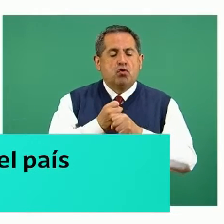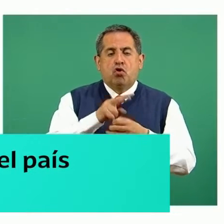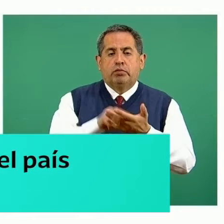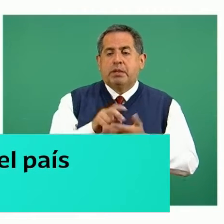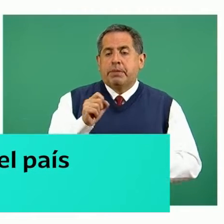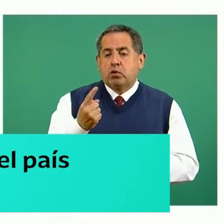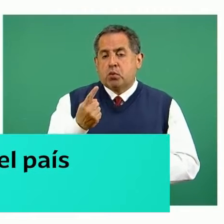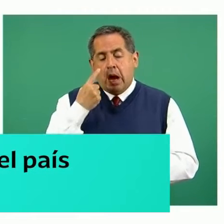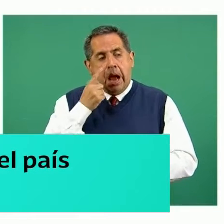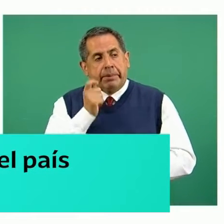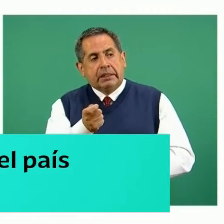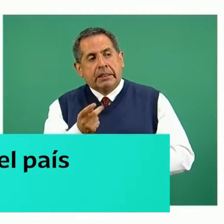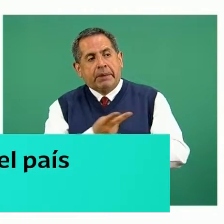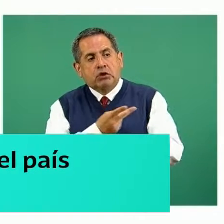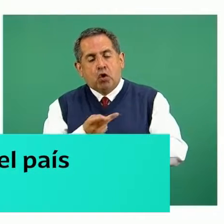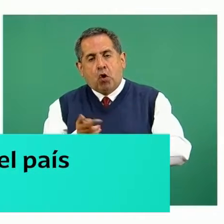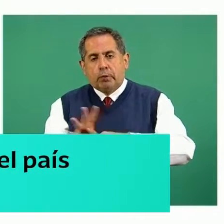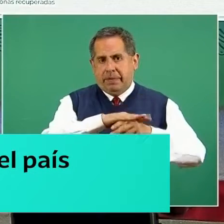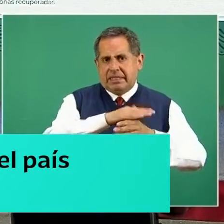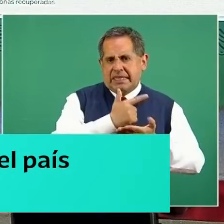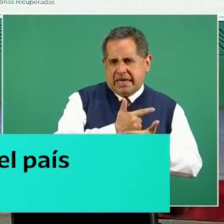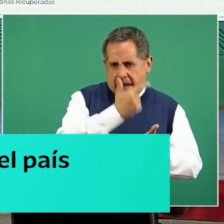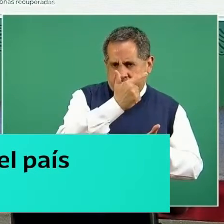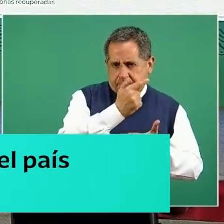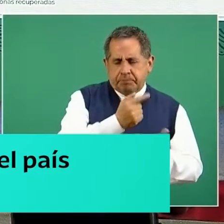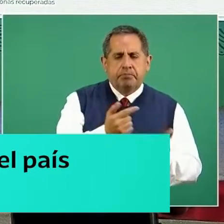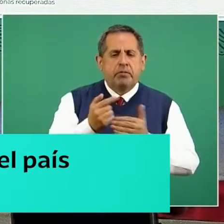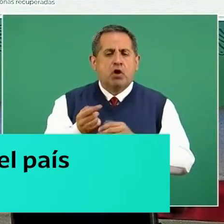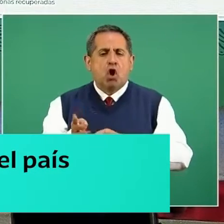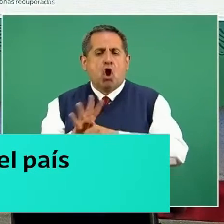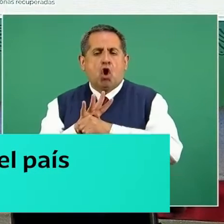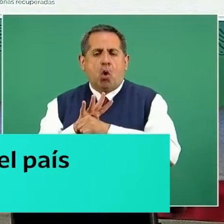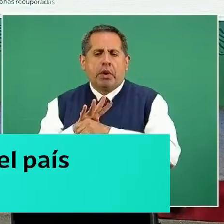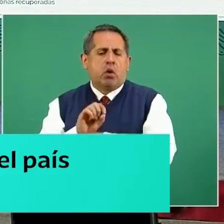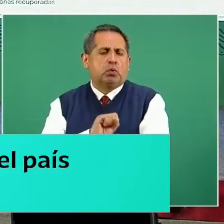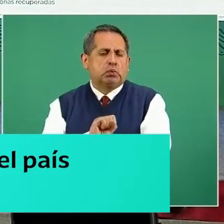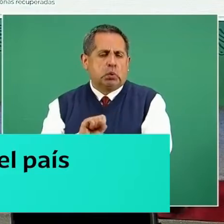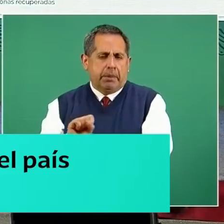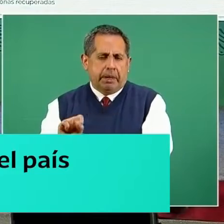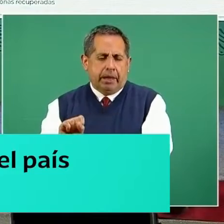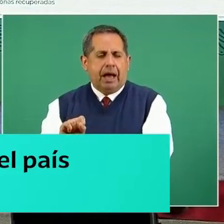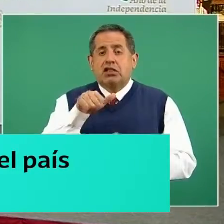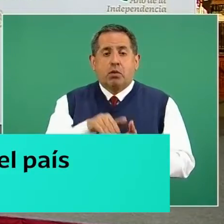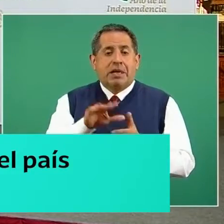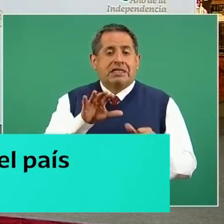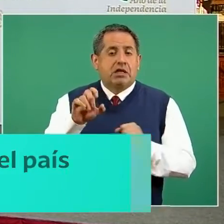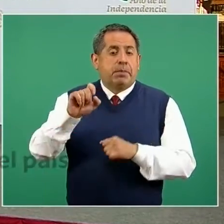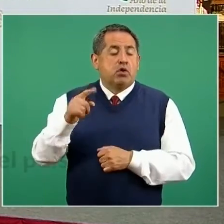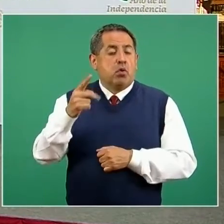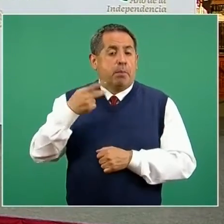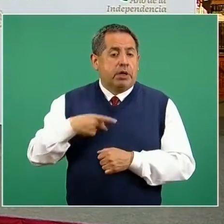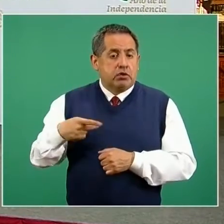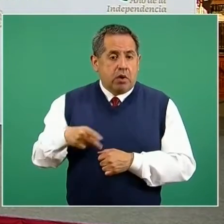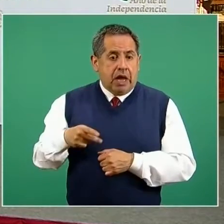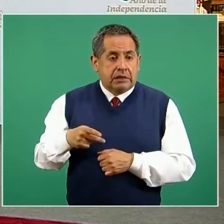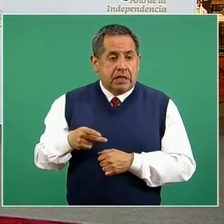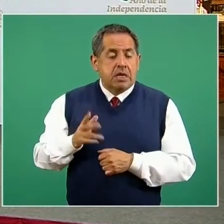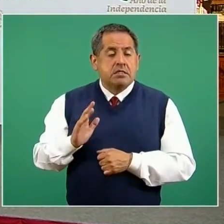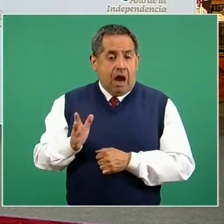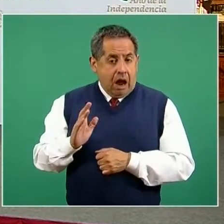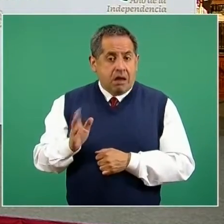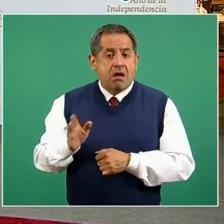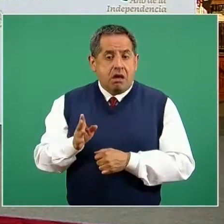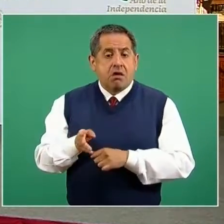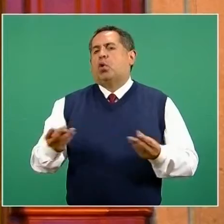nacional lo cual significó un nuevo récord diario al contabilizarse 16 mil 468 casos reportados en las últimas 24 horas